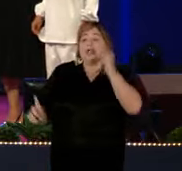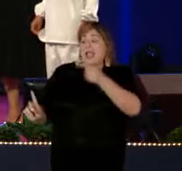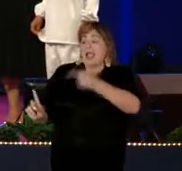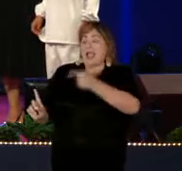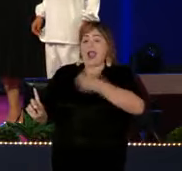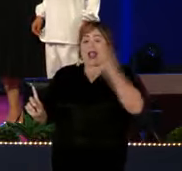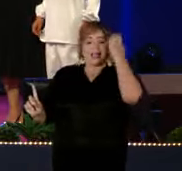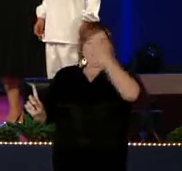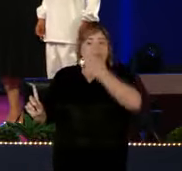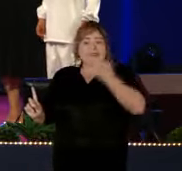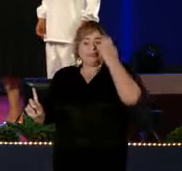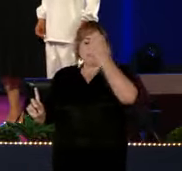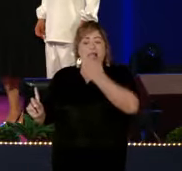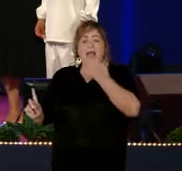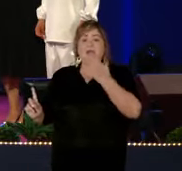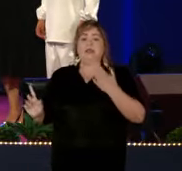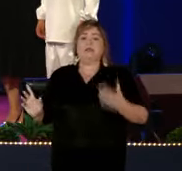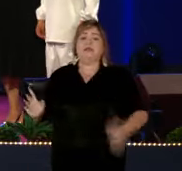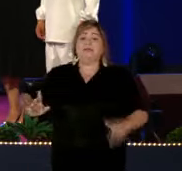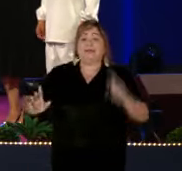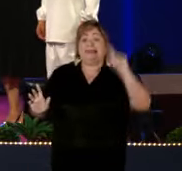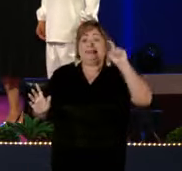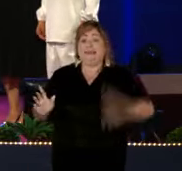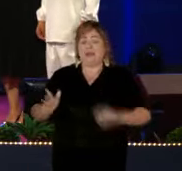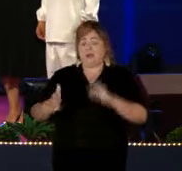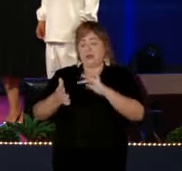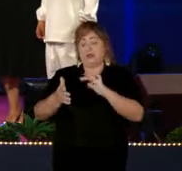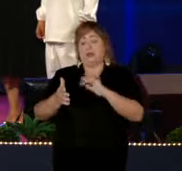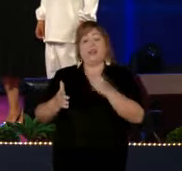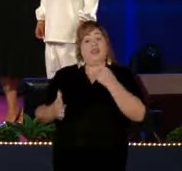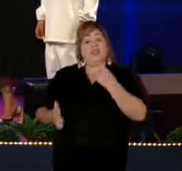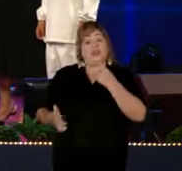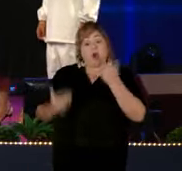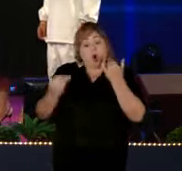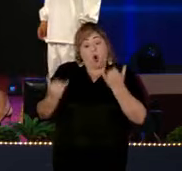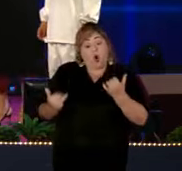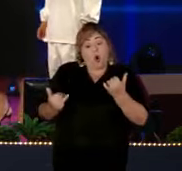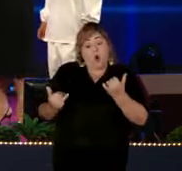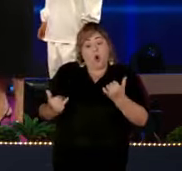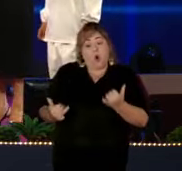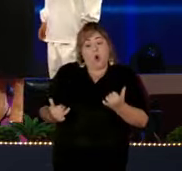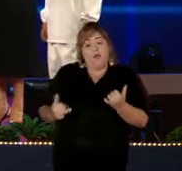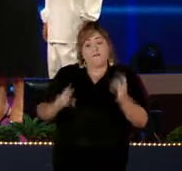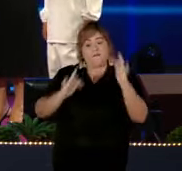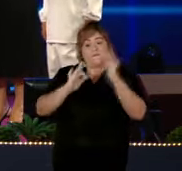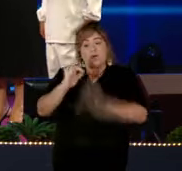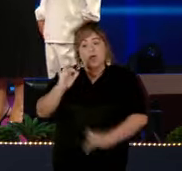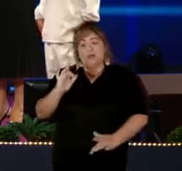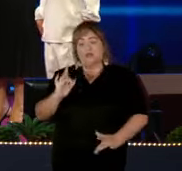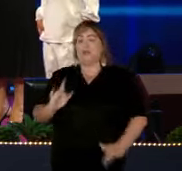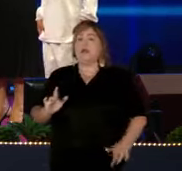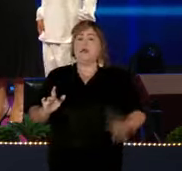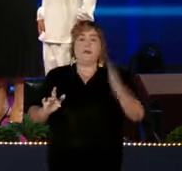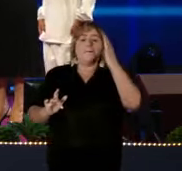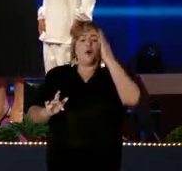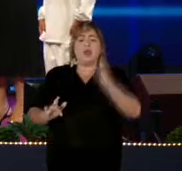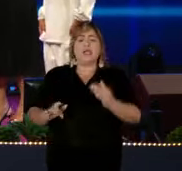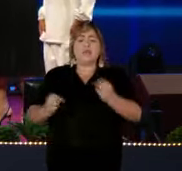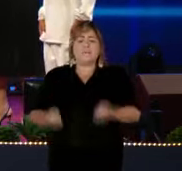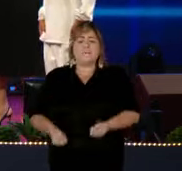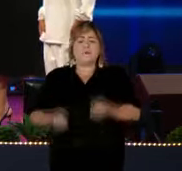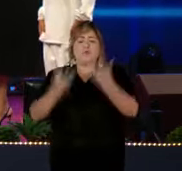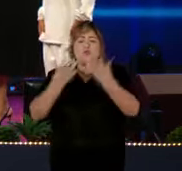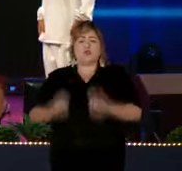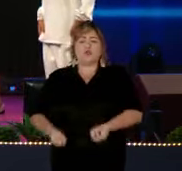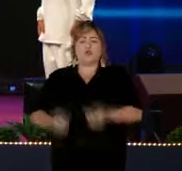mucho material y había que estudiar y dije, bueno, hoy no voy. Y él porque empezó. Porque él tenía mucho material. Exacto. Y él